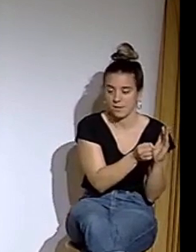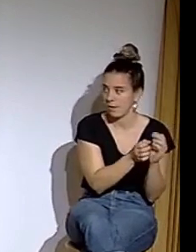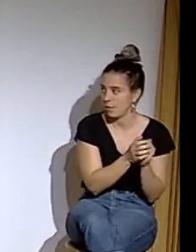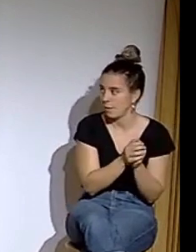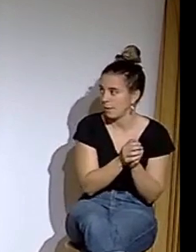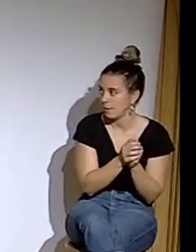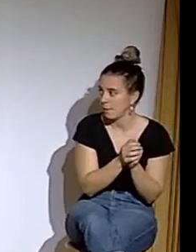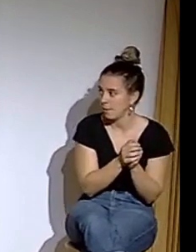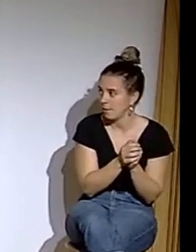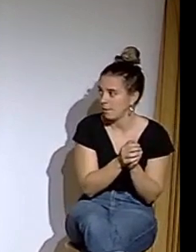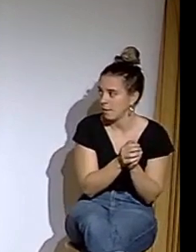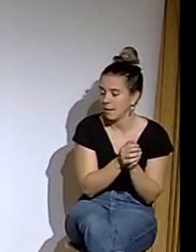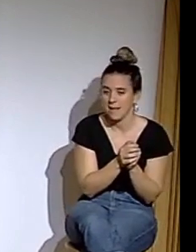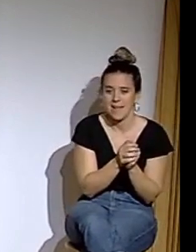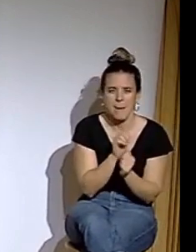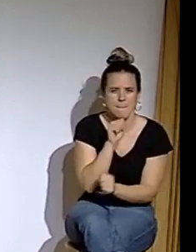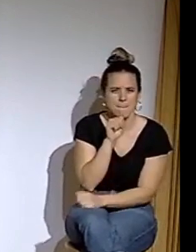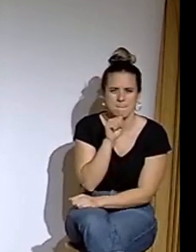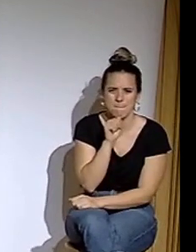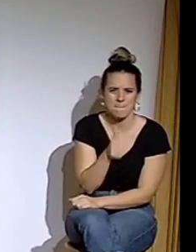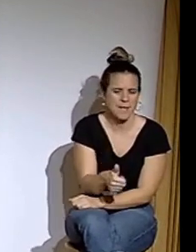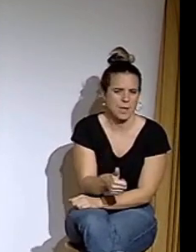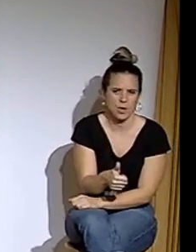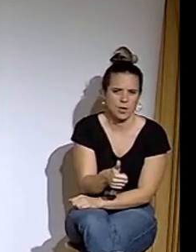la peor Victoria